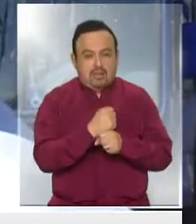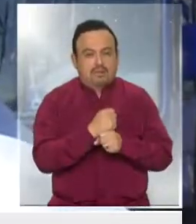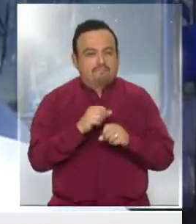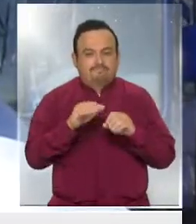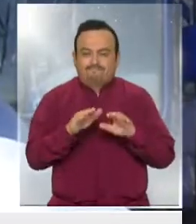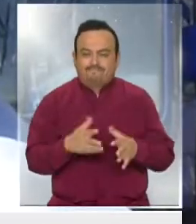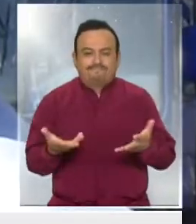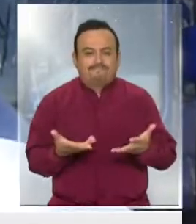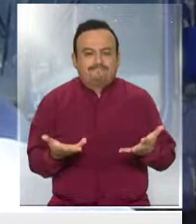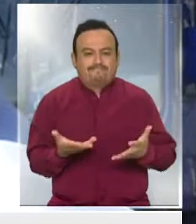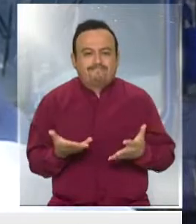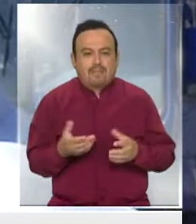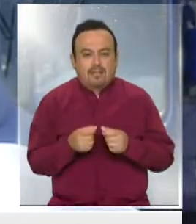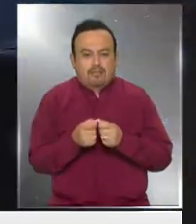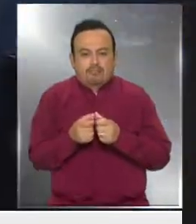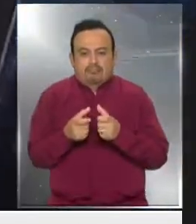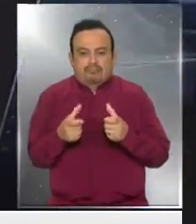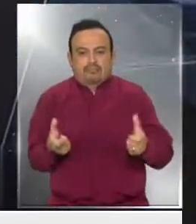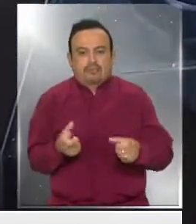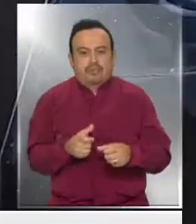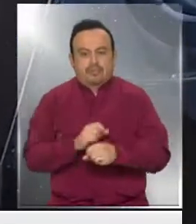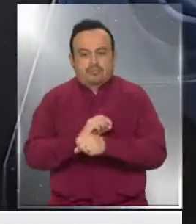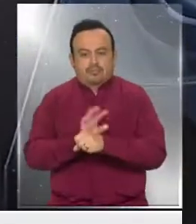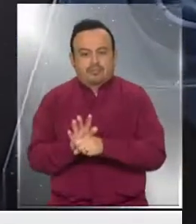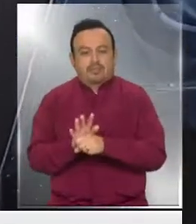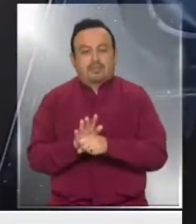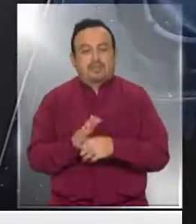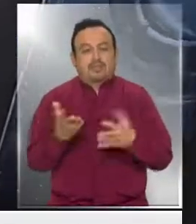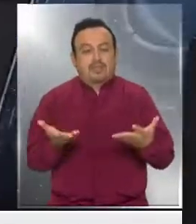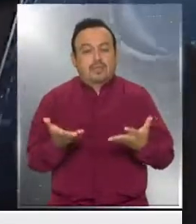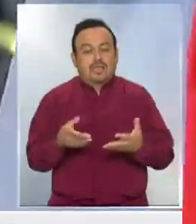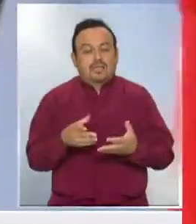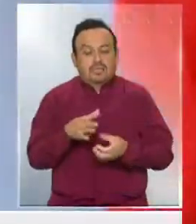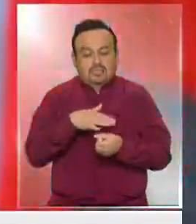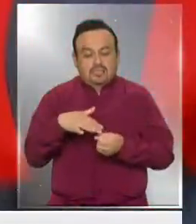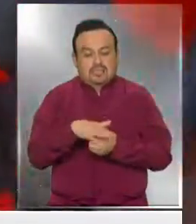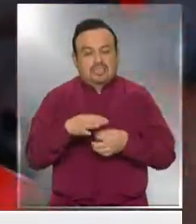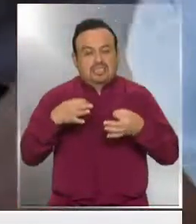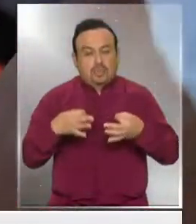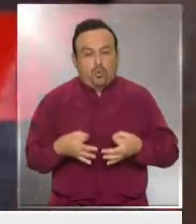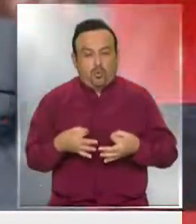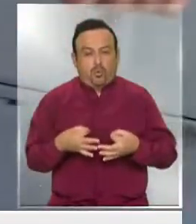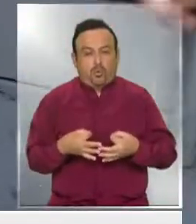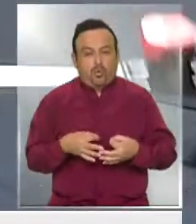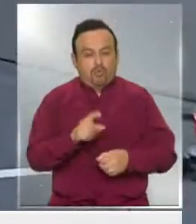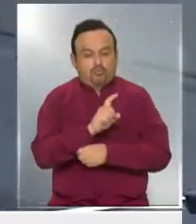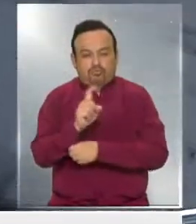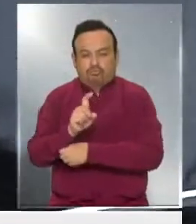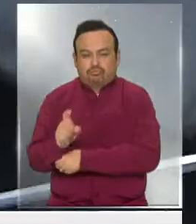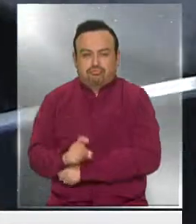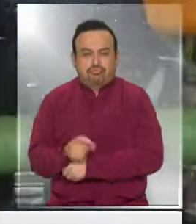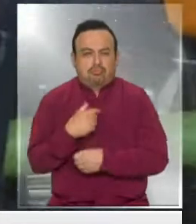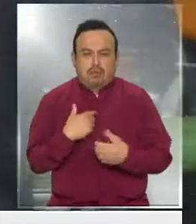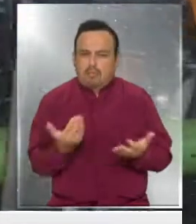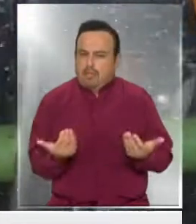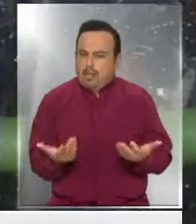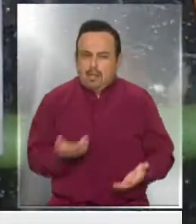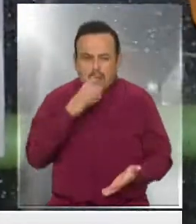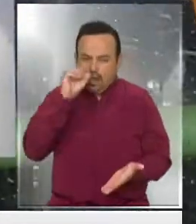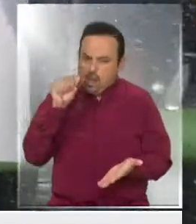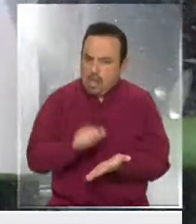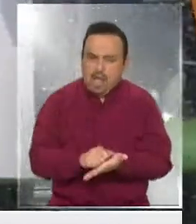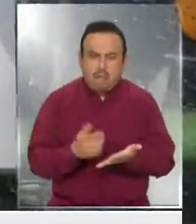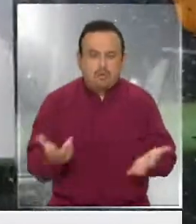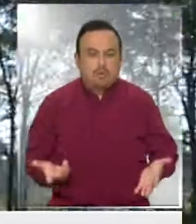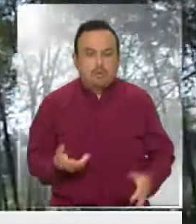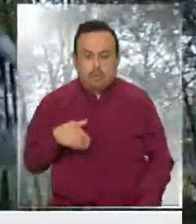latente a medida que los casos aumentan. Asegurando que las condiciones de seguridad y sanitización es lo mínimo que pueden reclamar, sobre todo porque